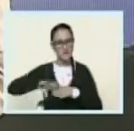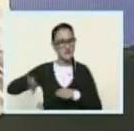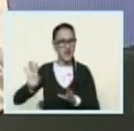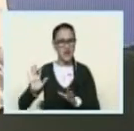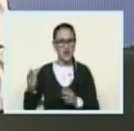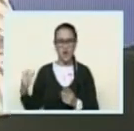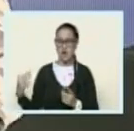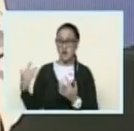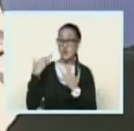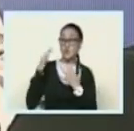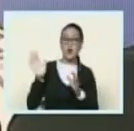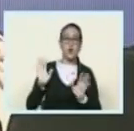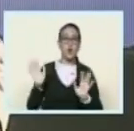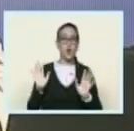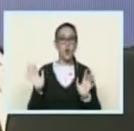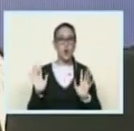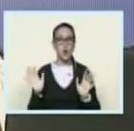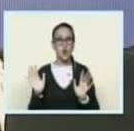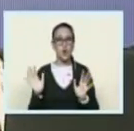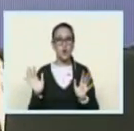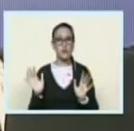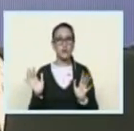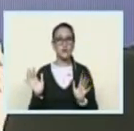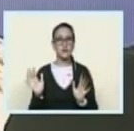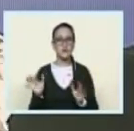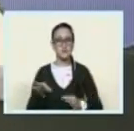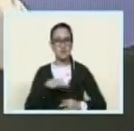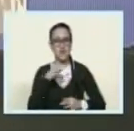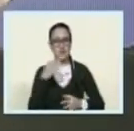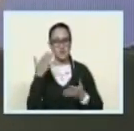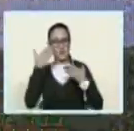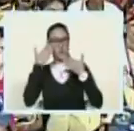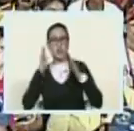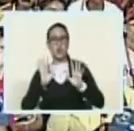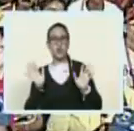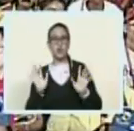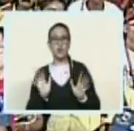me encandelices mis ojos y mi alma.